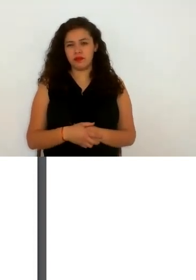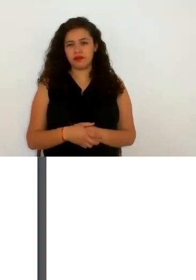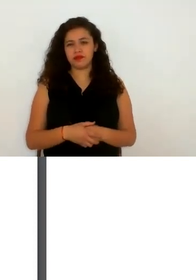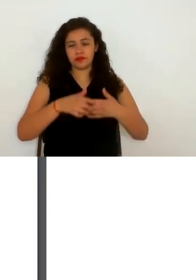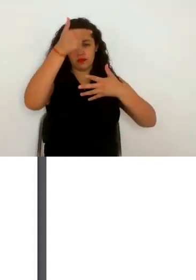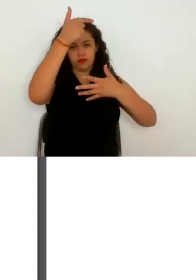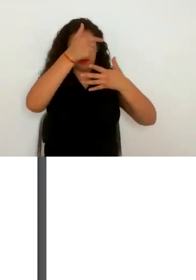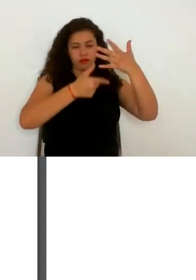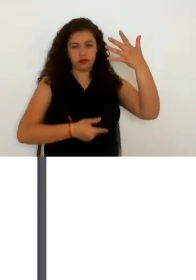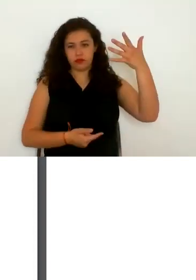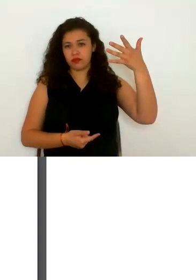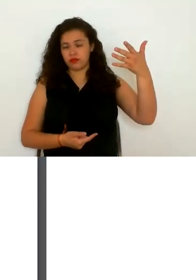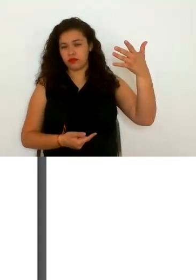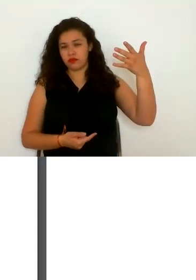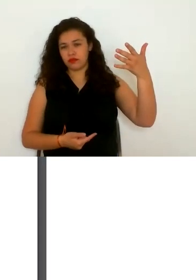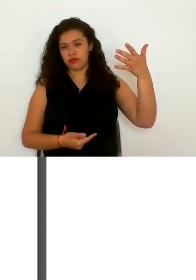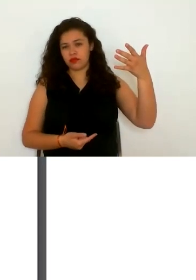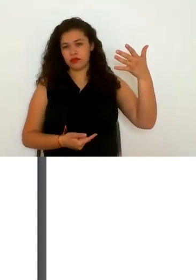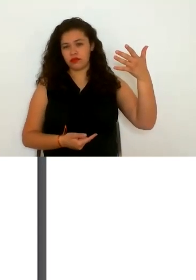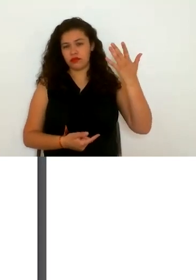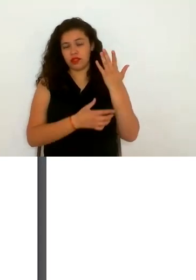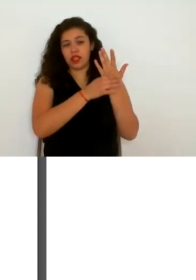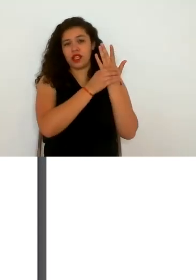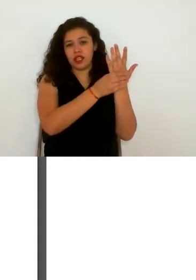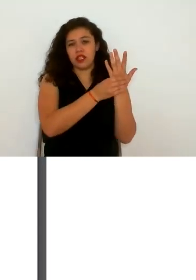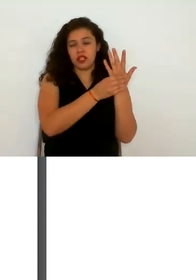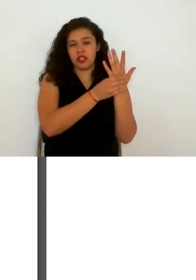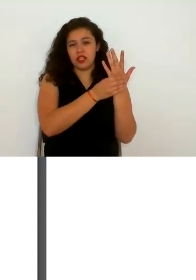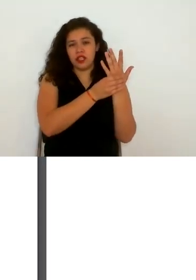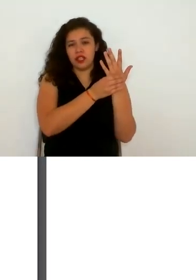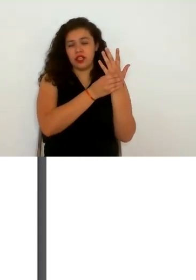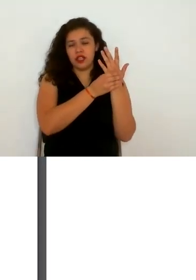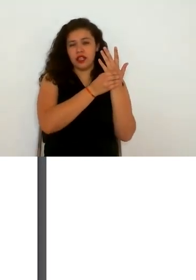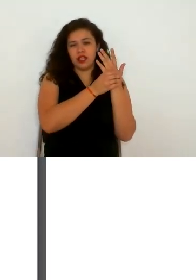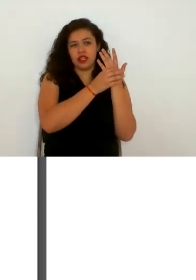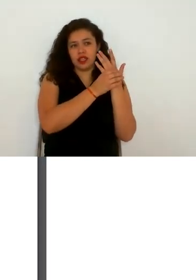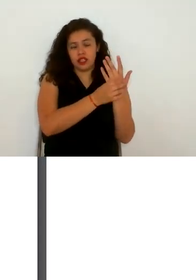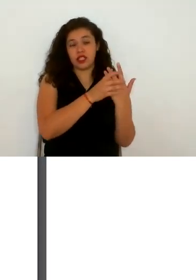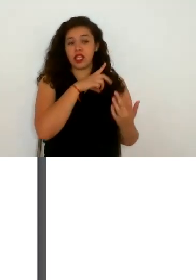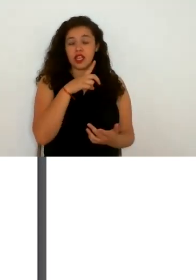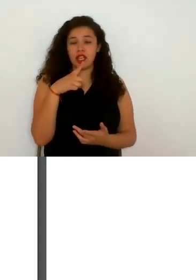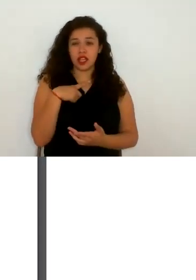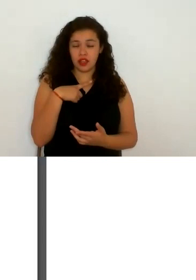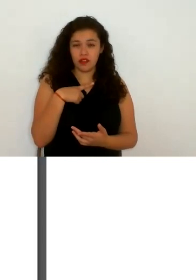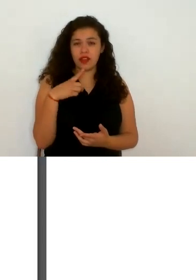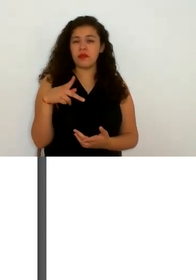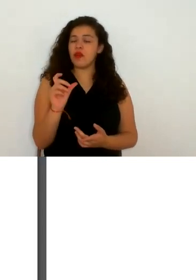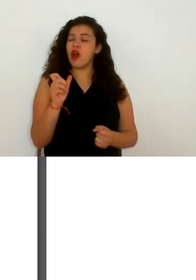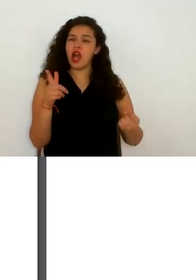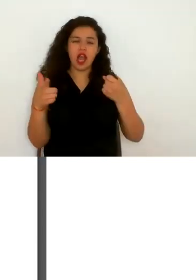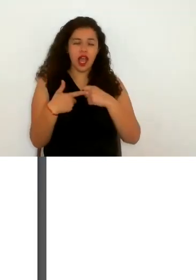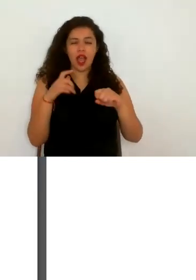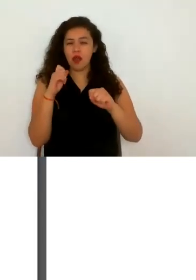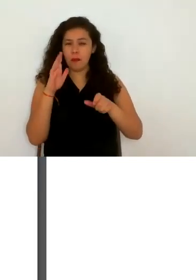listado es enunciativo. Por ello, ustedes, si observan que falta de señalar